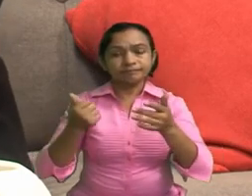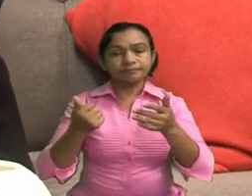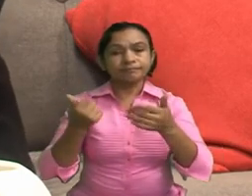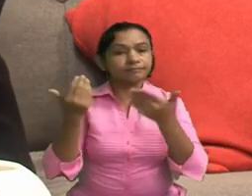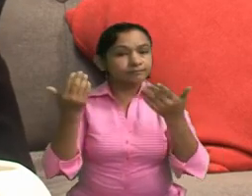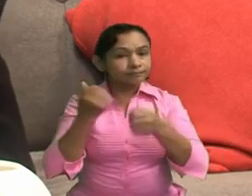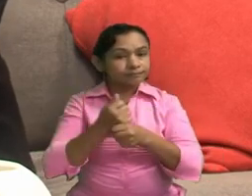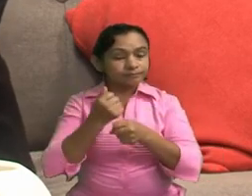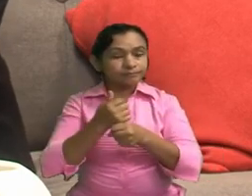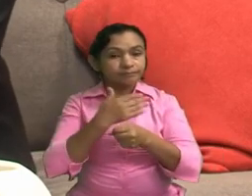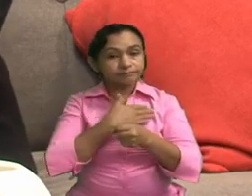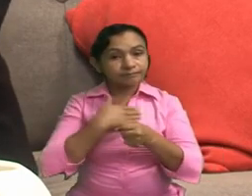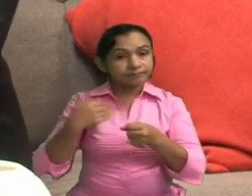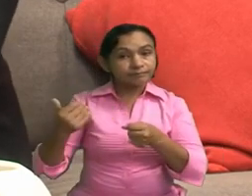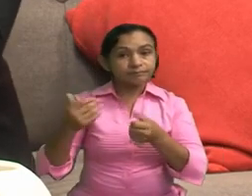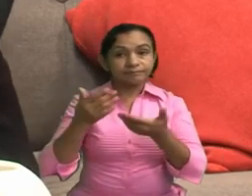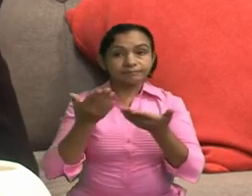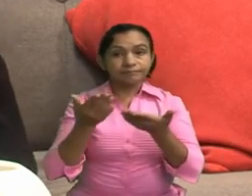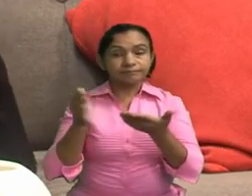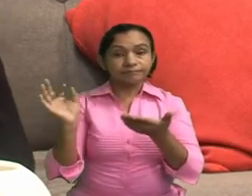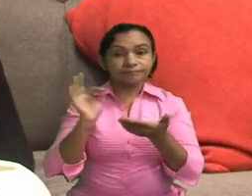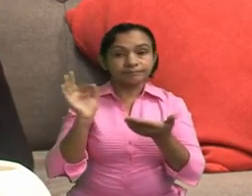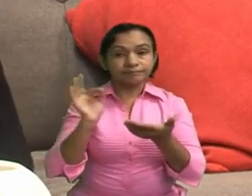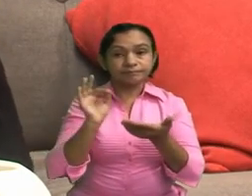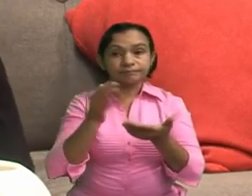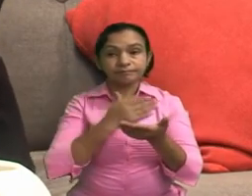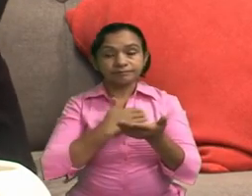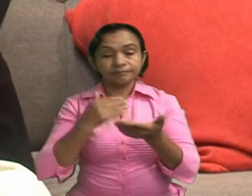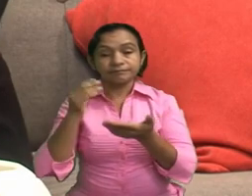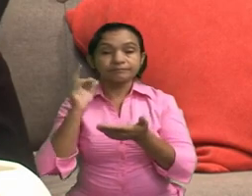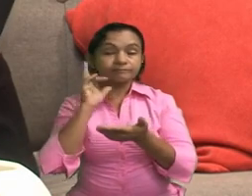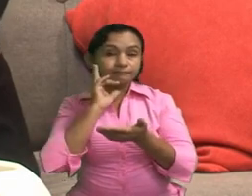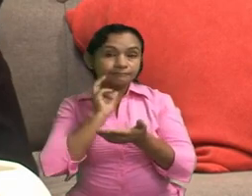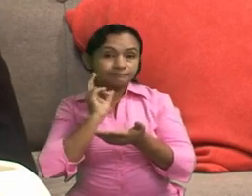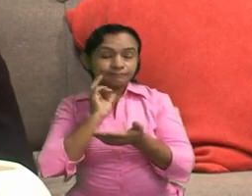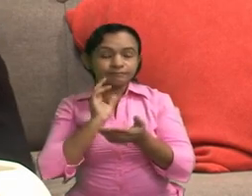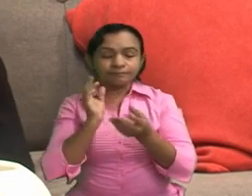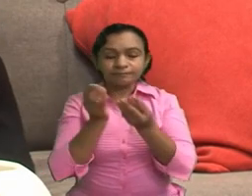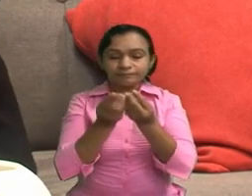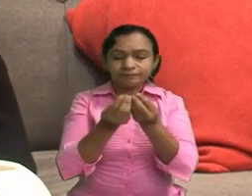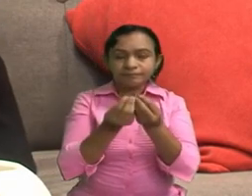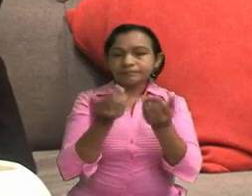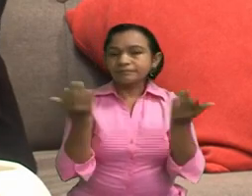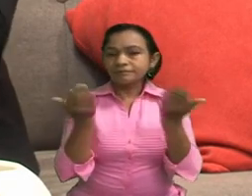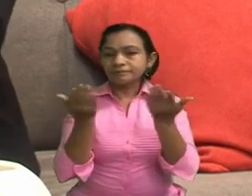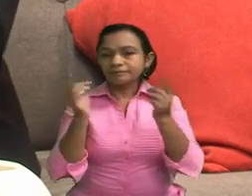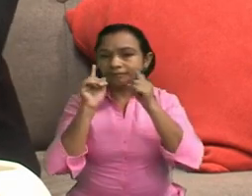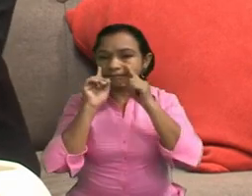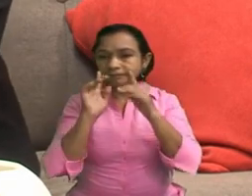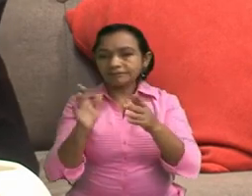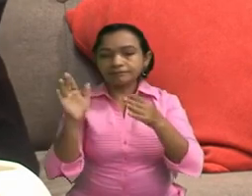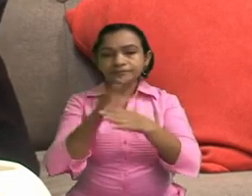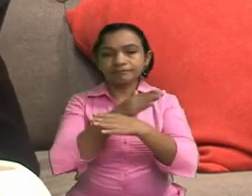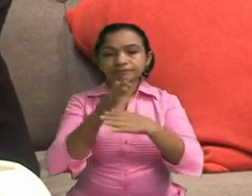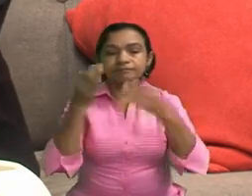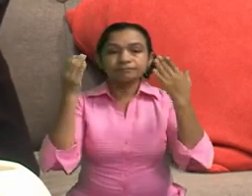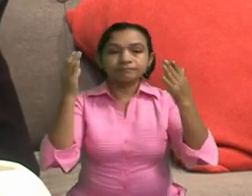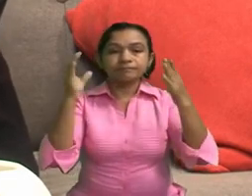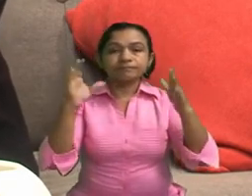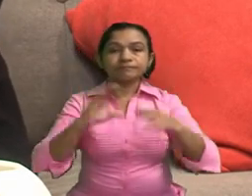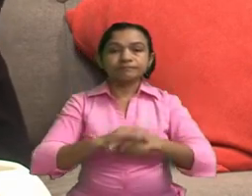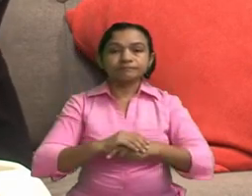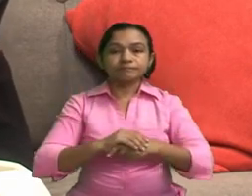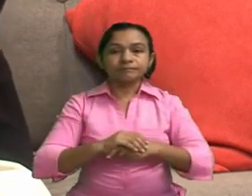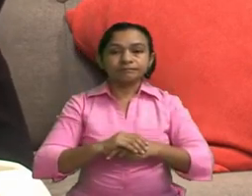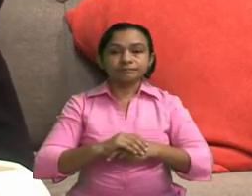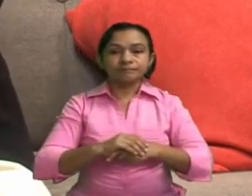proceso? ¿Ya? ¿Qué técnica para que se conserve mejor el chocolate o la masa, cómo lo proceso? Una serie de cosas. Entonces, por